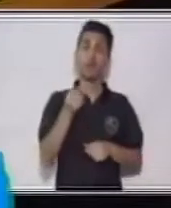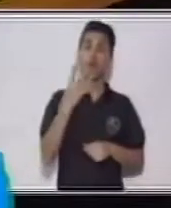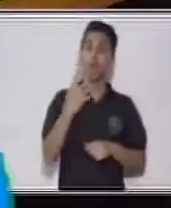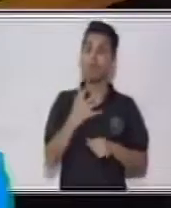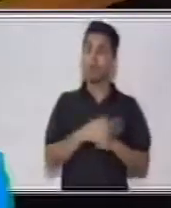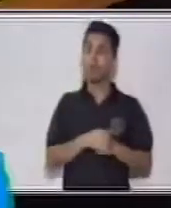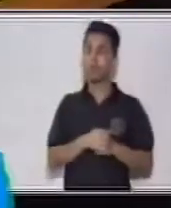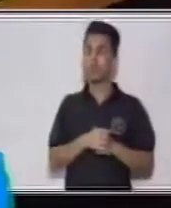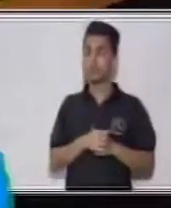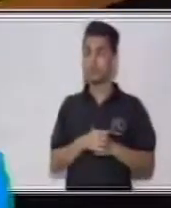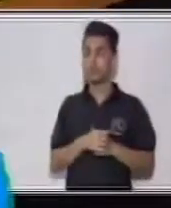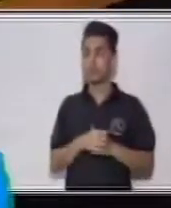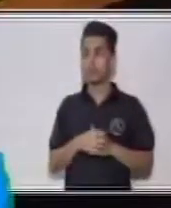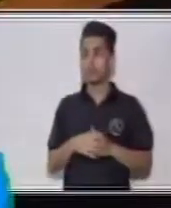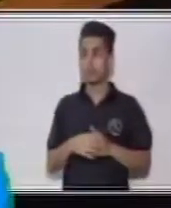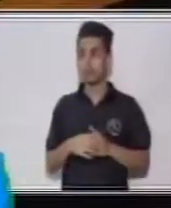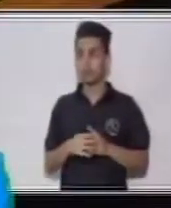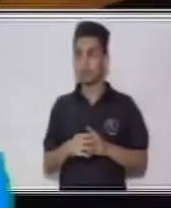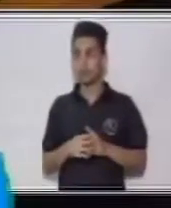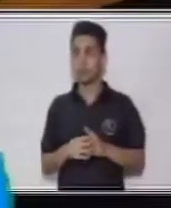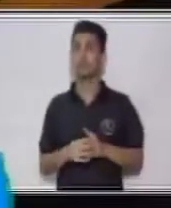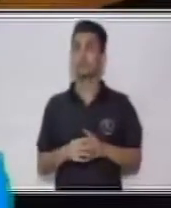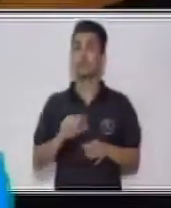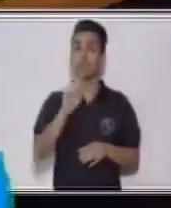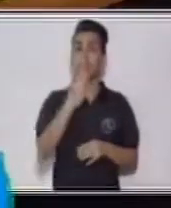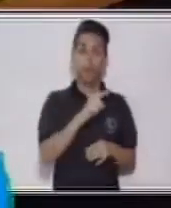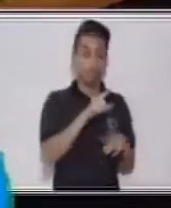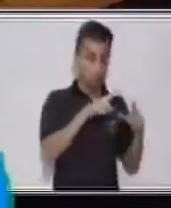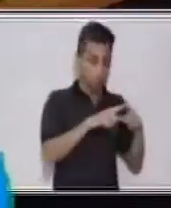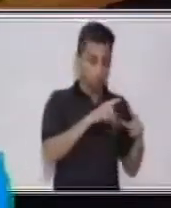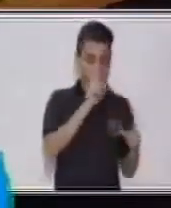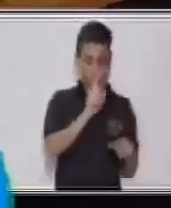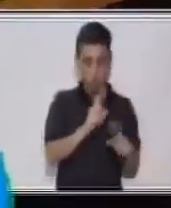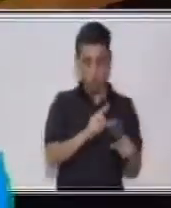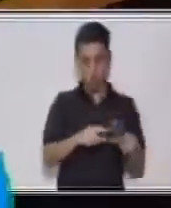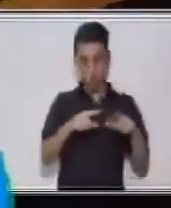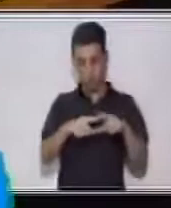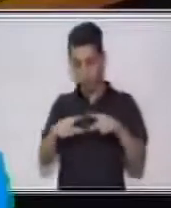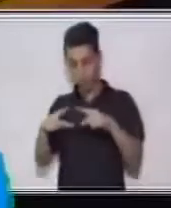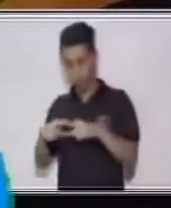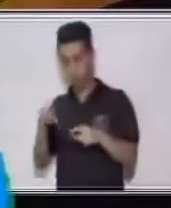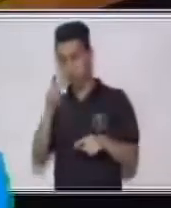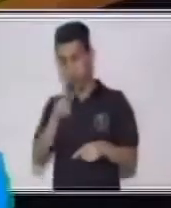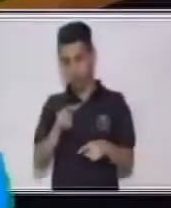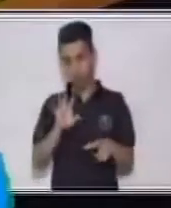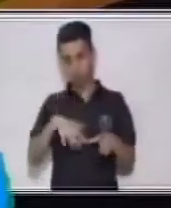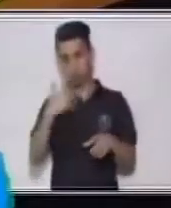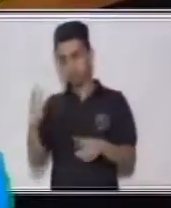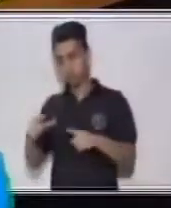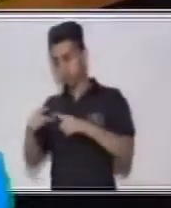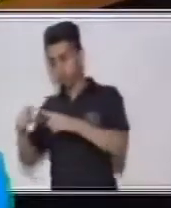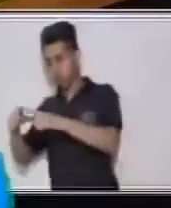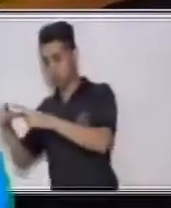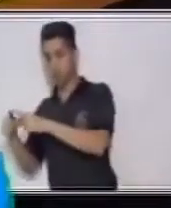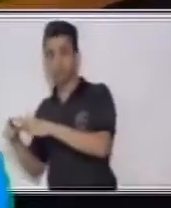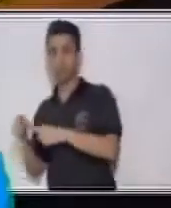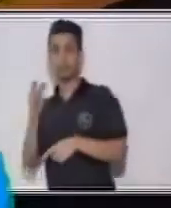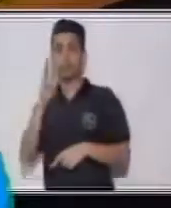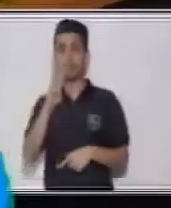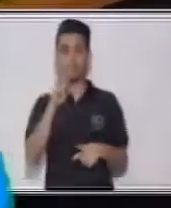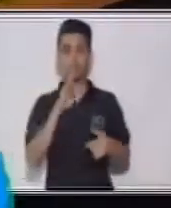muy bien me tocaría hacer tres triángulos vamos a hacer otro otros tres ahora